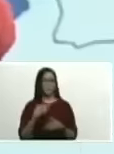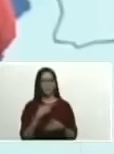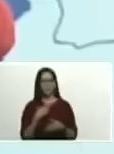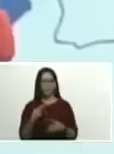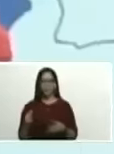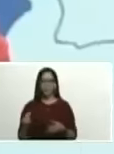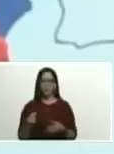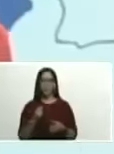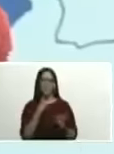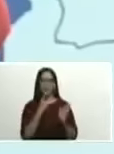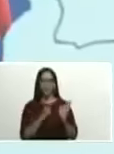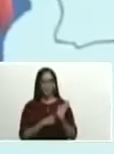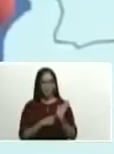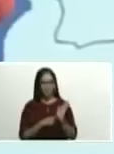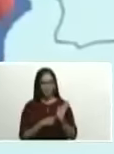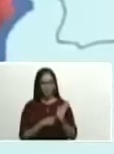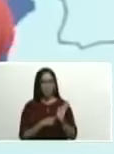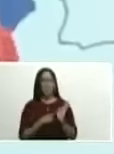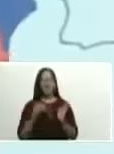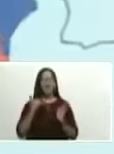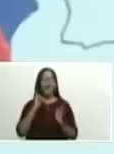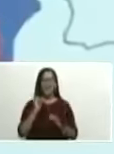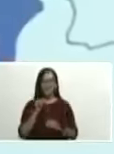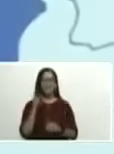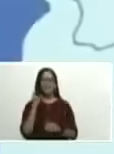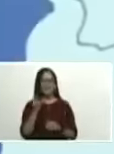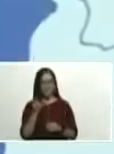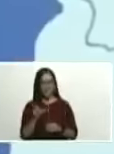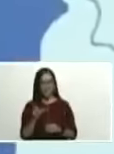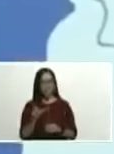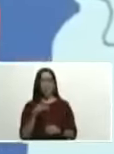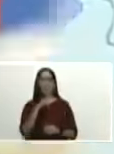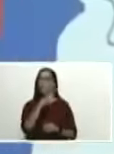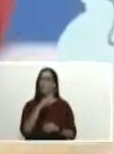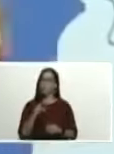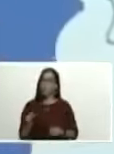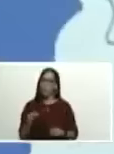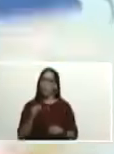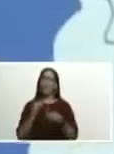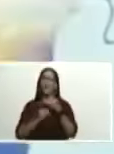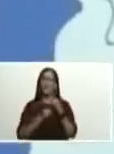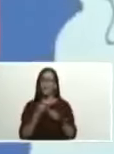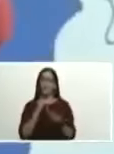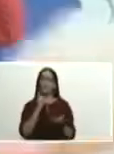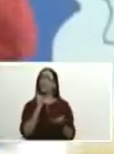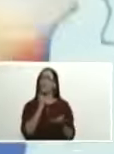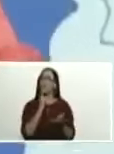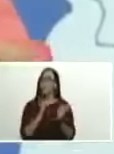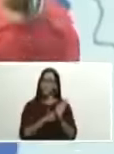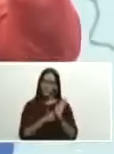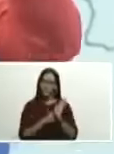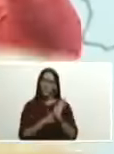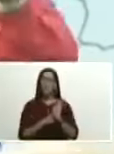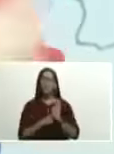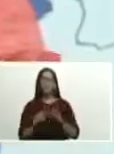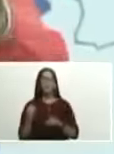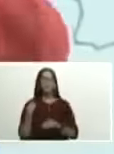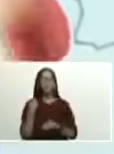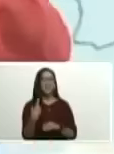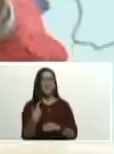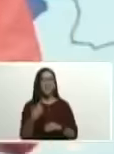ha cumplido, hay que ser autocrítico, no hemos cumplido con priorizar